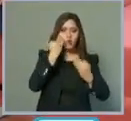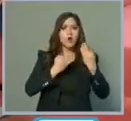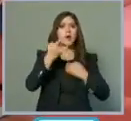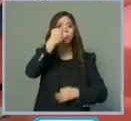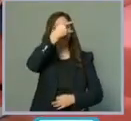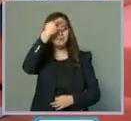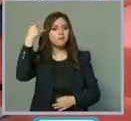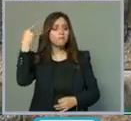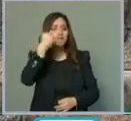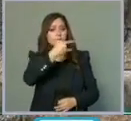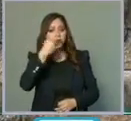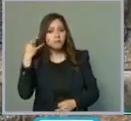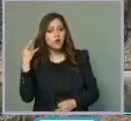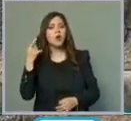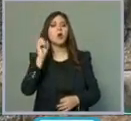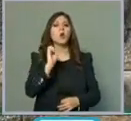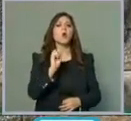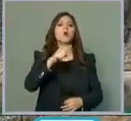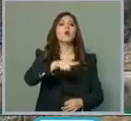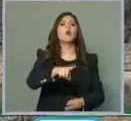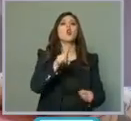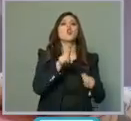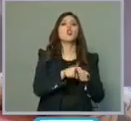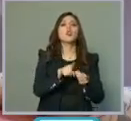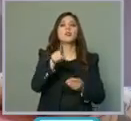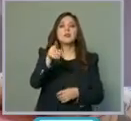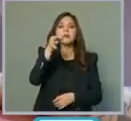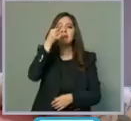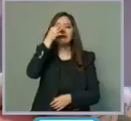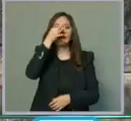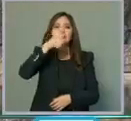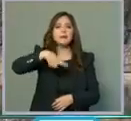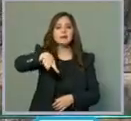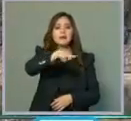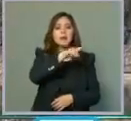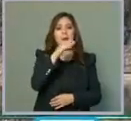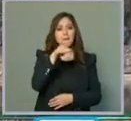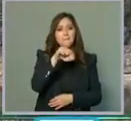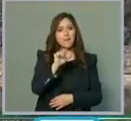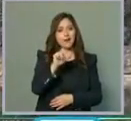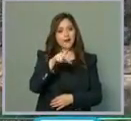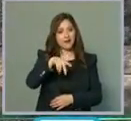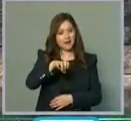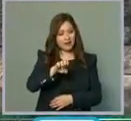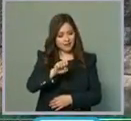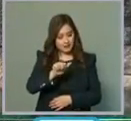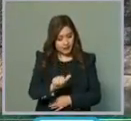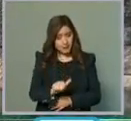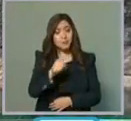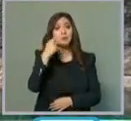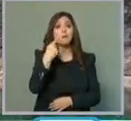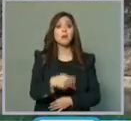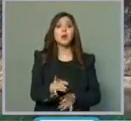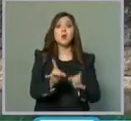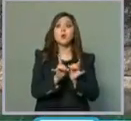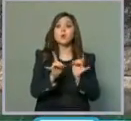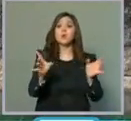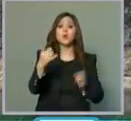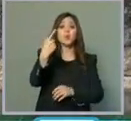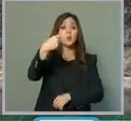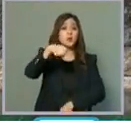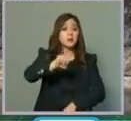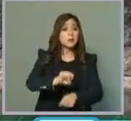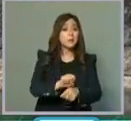¿no? Aunque sea, pues aquí, cerquita la Marquesa, algo, ¿no? Y de pronto llegas y si tomas una semana de vacaciones, te